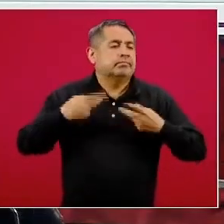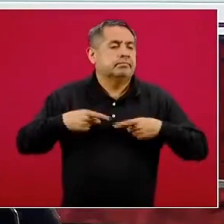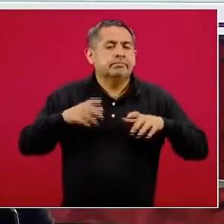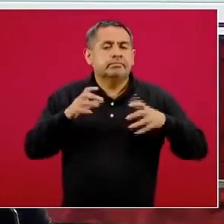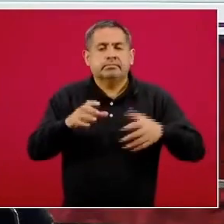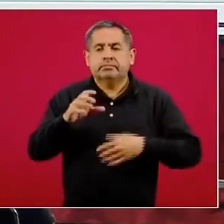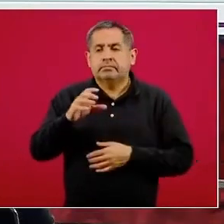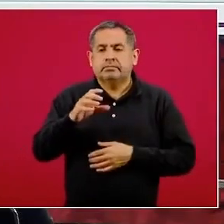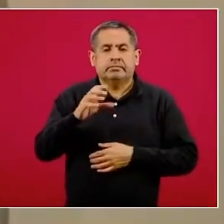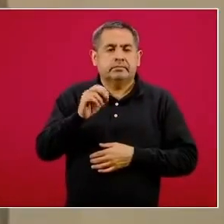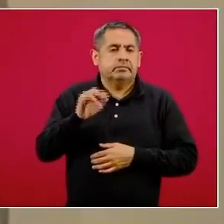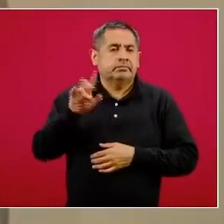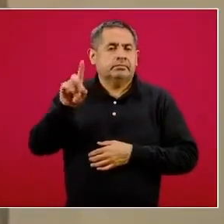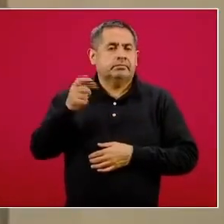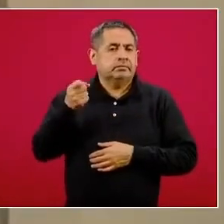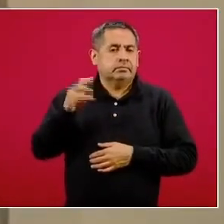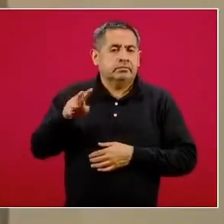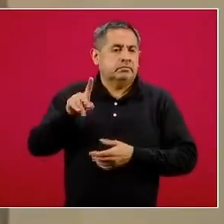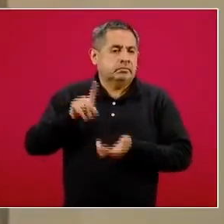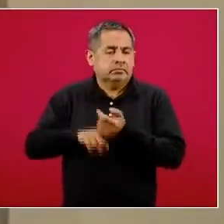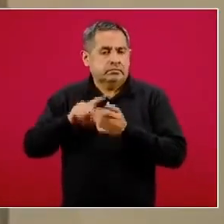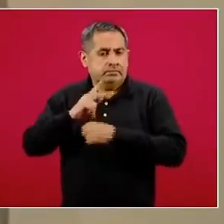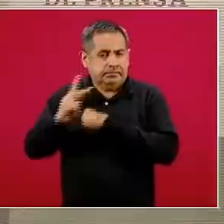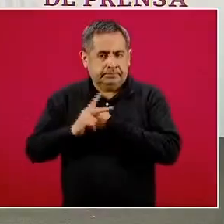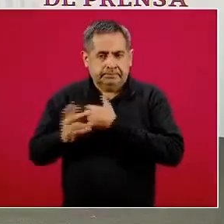de COVID-19 en nuestro país.